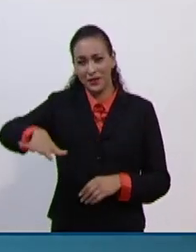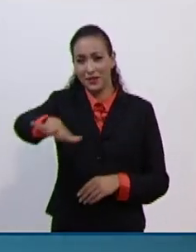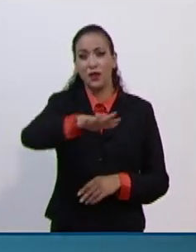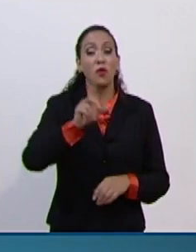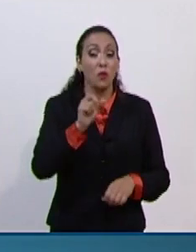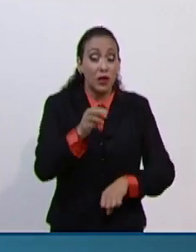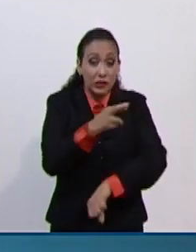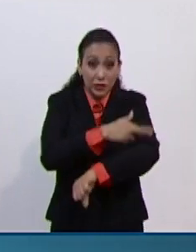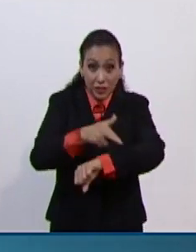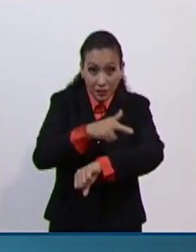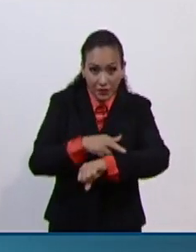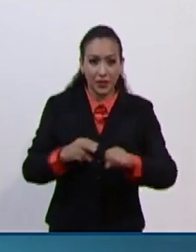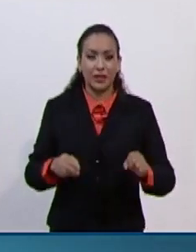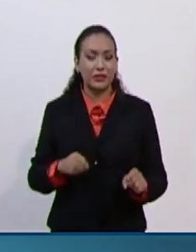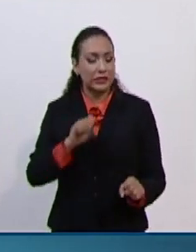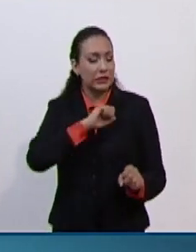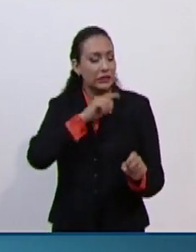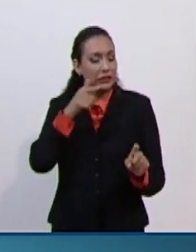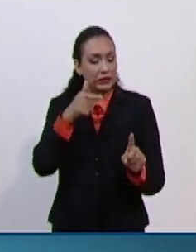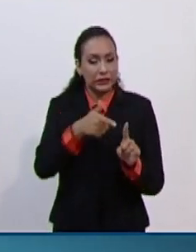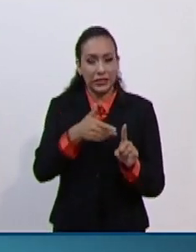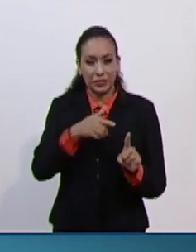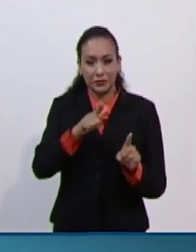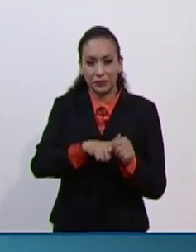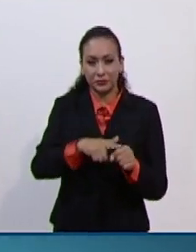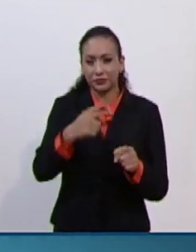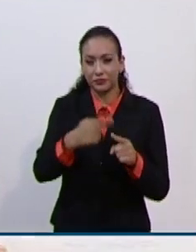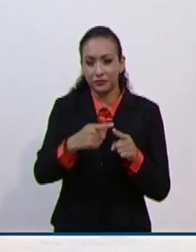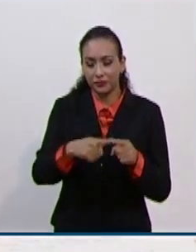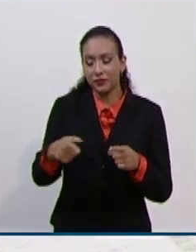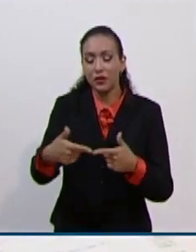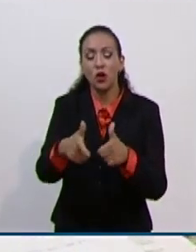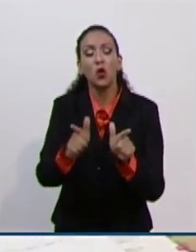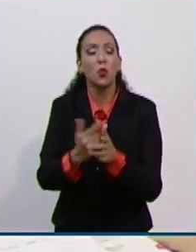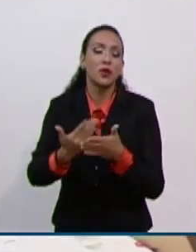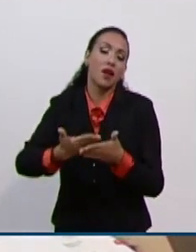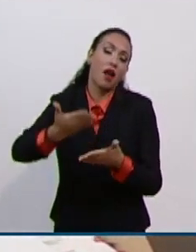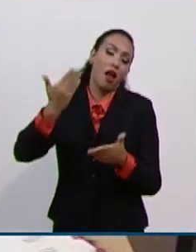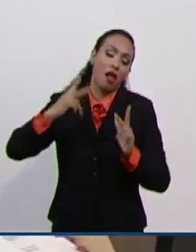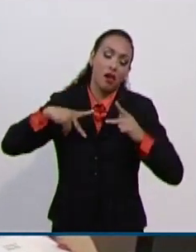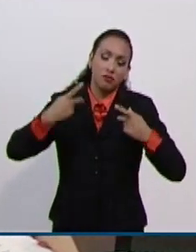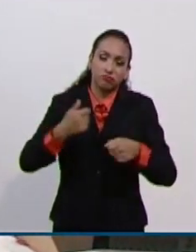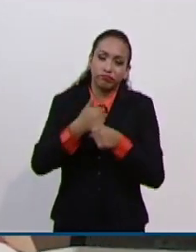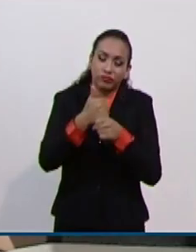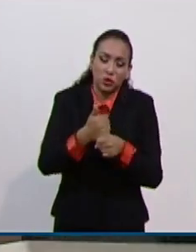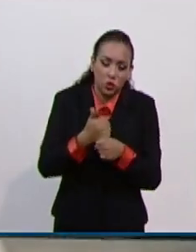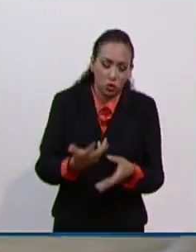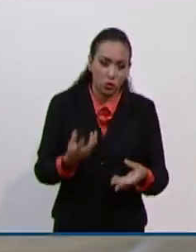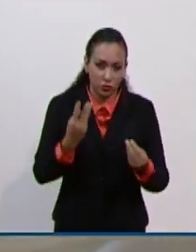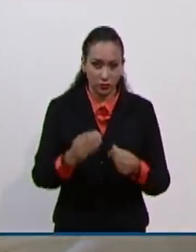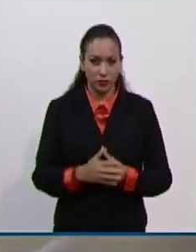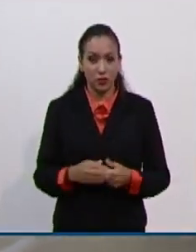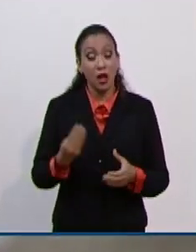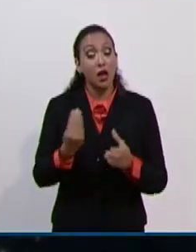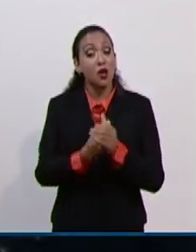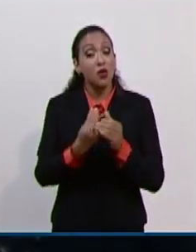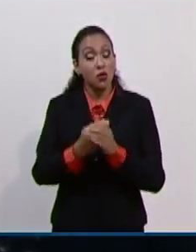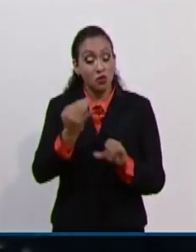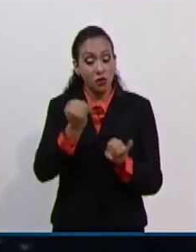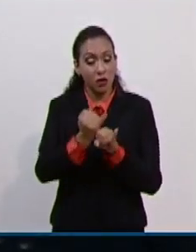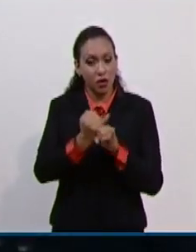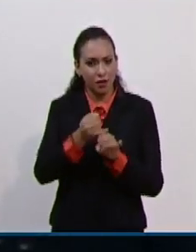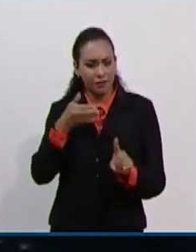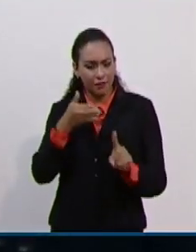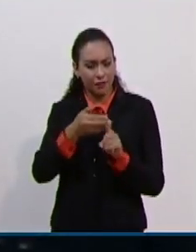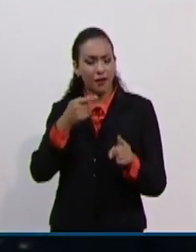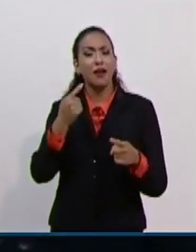judiciales, especialmente de quienes pertenecen a grupos históricamente discriminados por su género. El curso virtual está dirigido a todo el personal